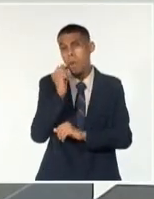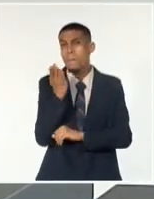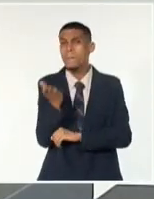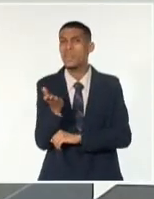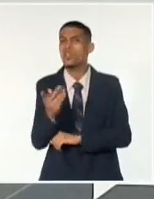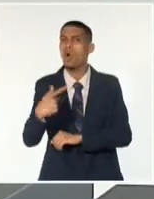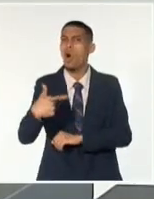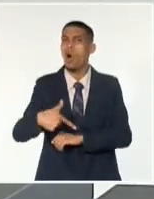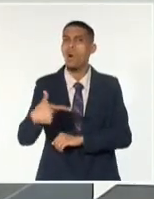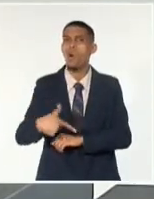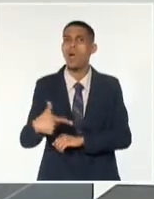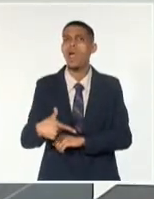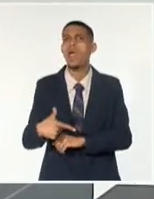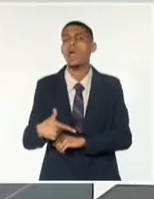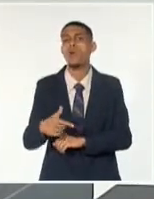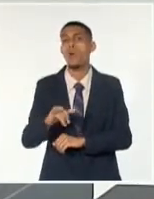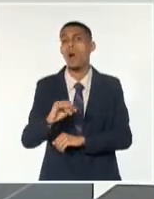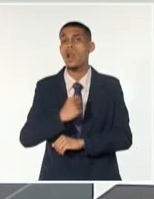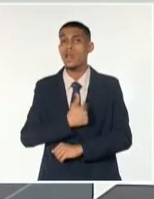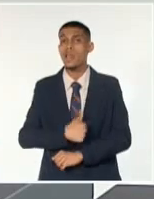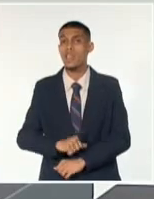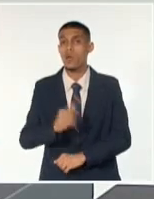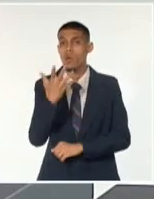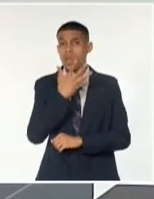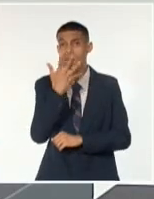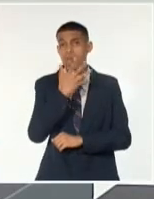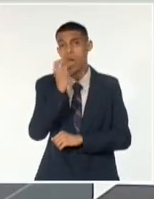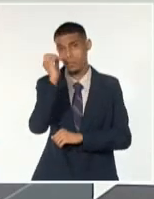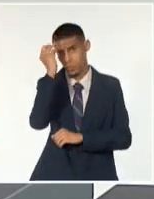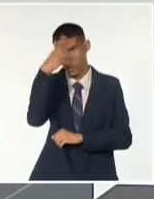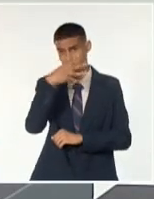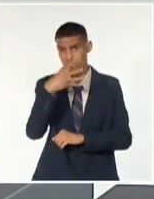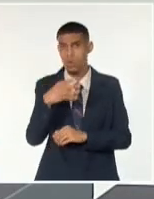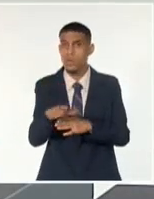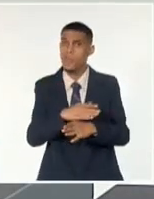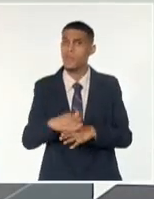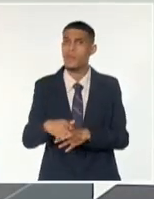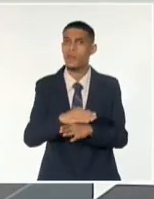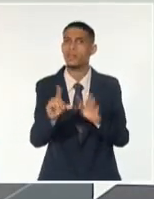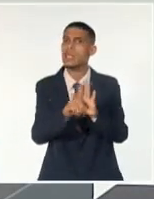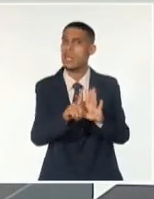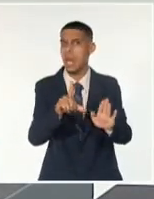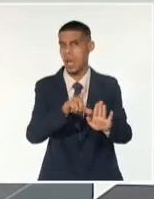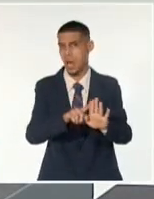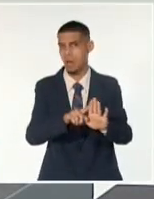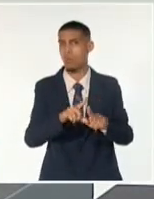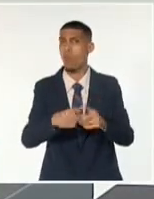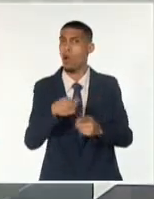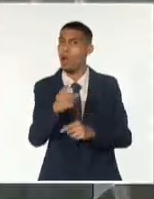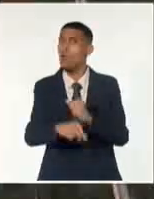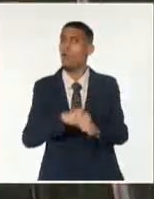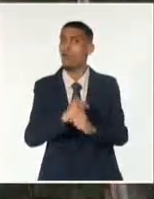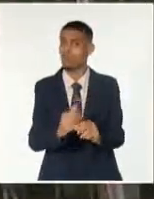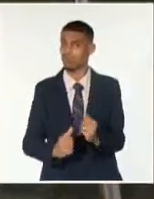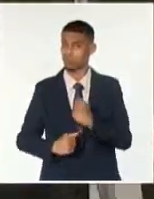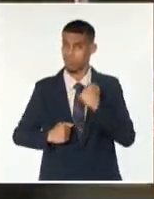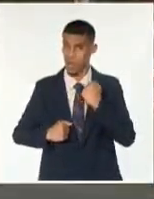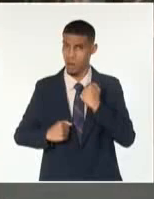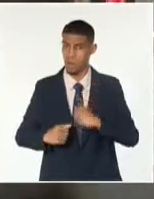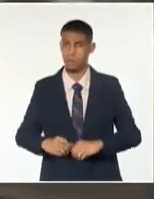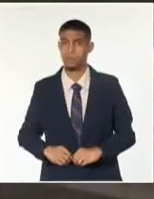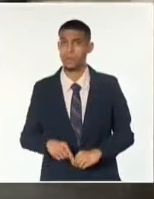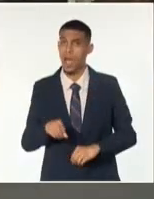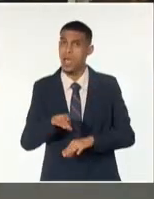acusación federal al hijo del mandatario estadounidense por cargos relacionados con posesión de armas. La desestimación se